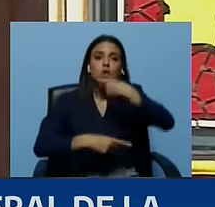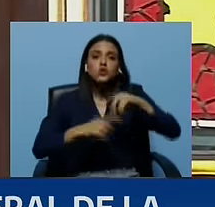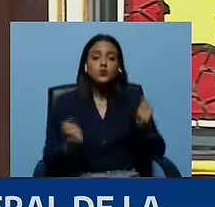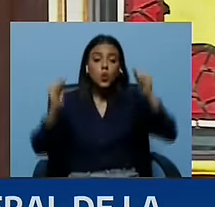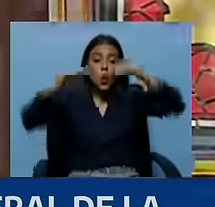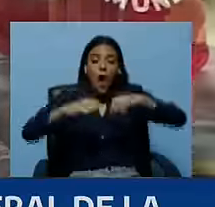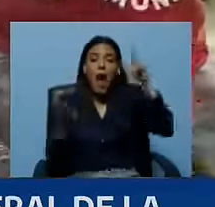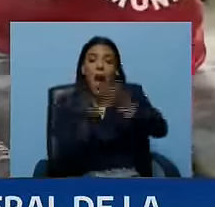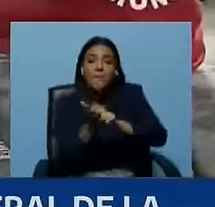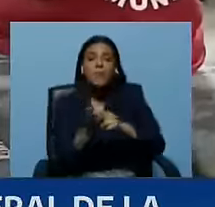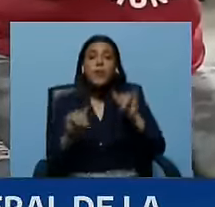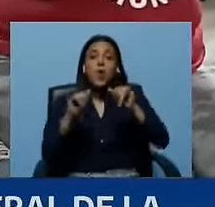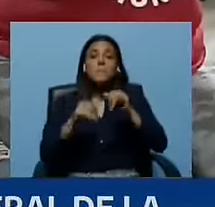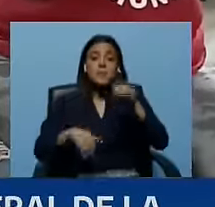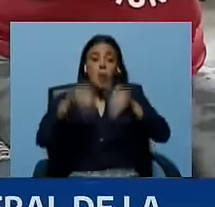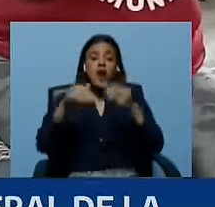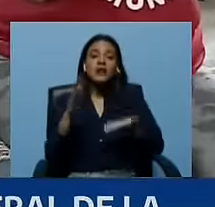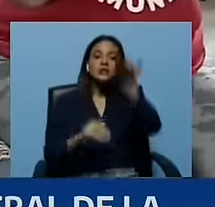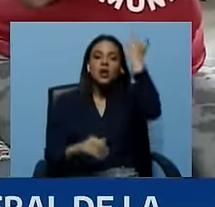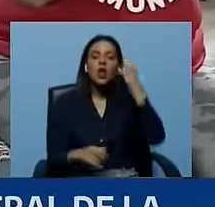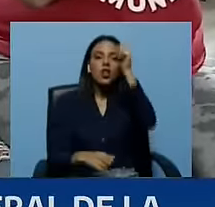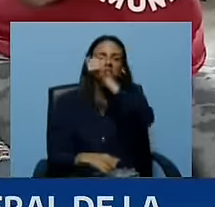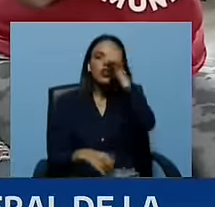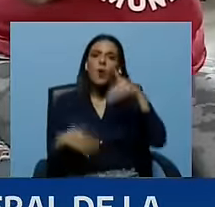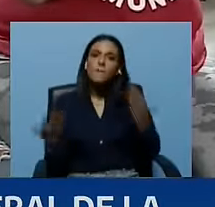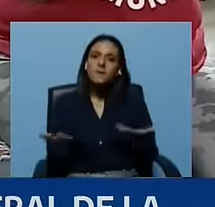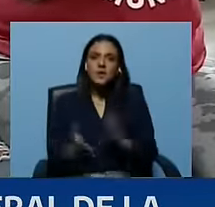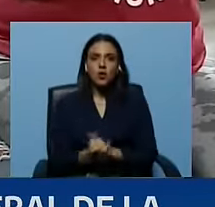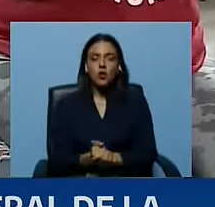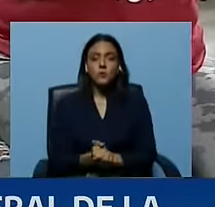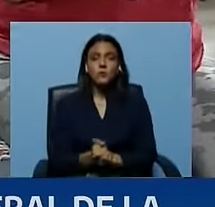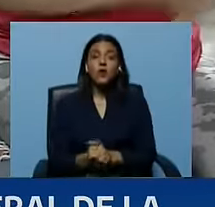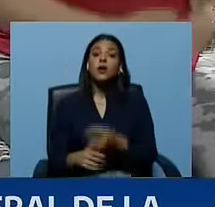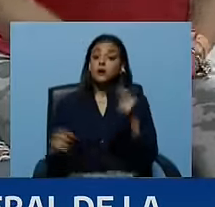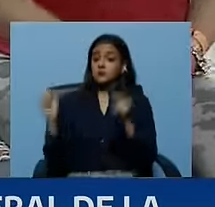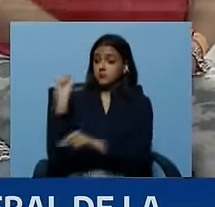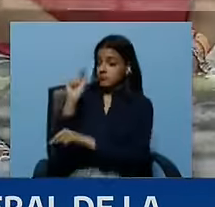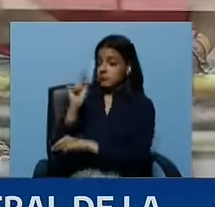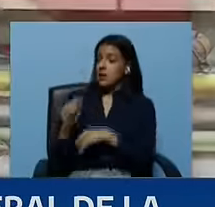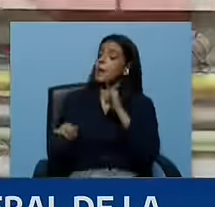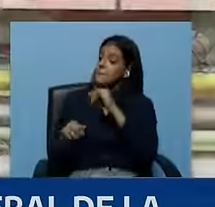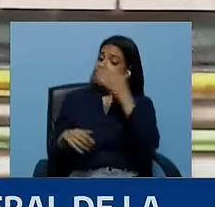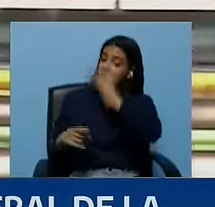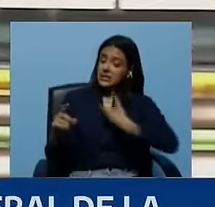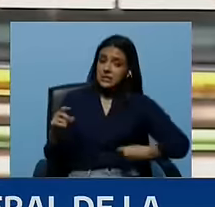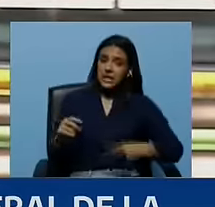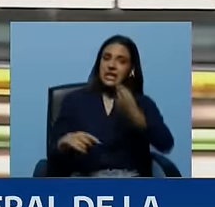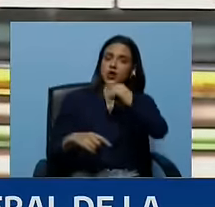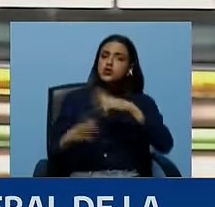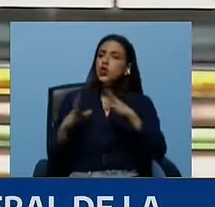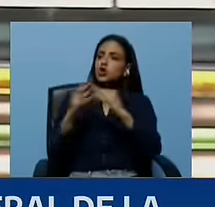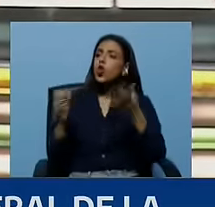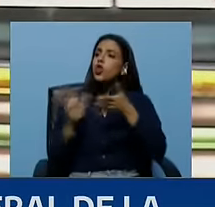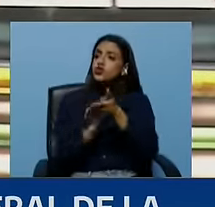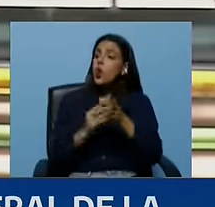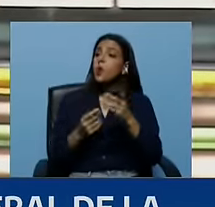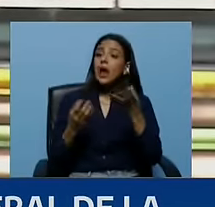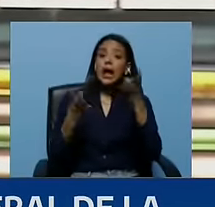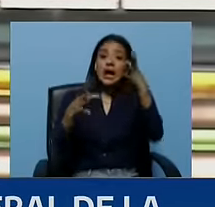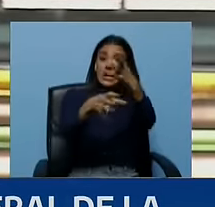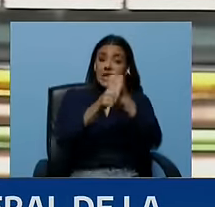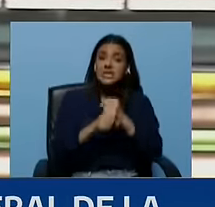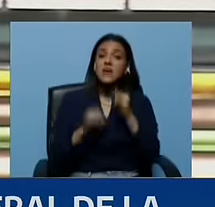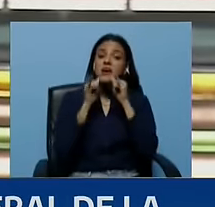en las elecciones del domingo? Presidente, de la elección del 21 de abril se bajaron los recursos a todos los proyectos de